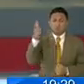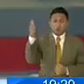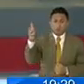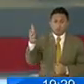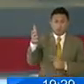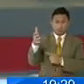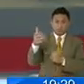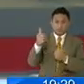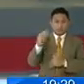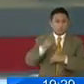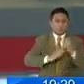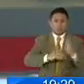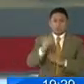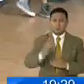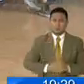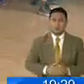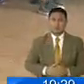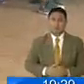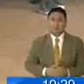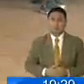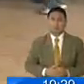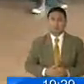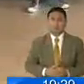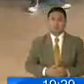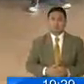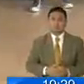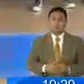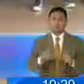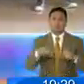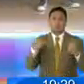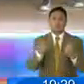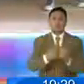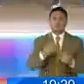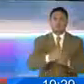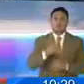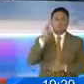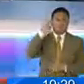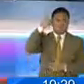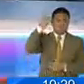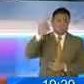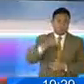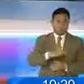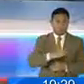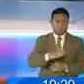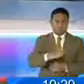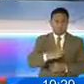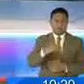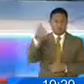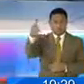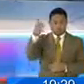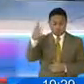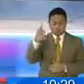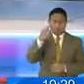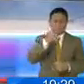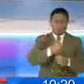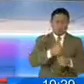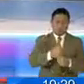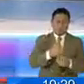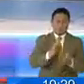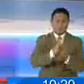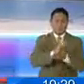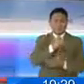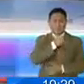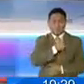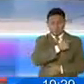profesor sería inocente. Un colectivo conformado por profesores, padres de familia, exalumnos y trabajadores de un colegio particular de la